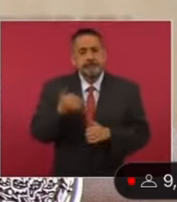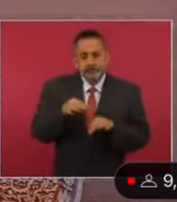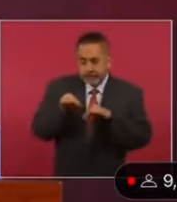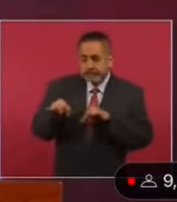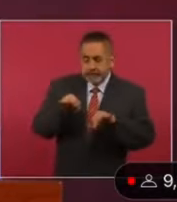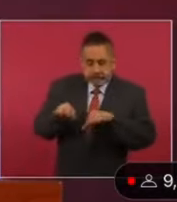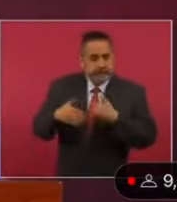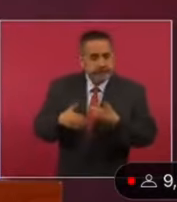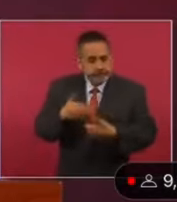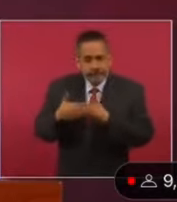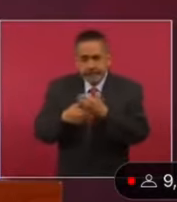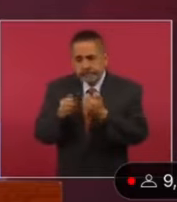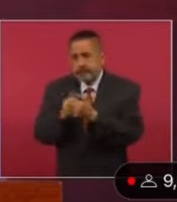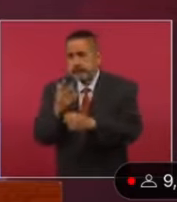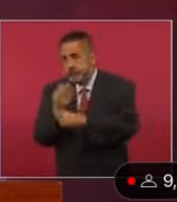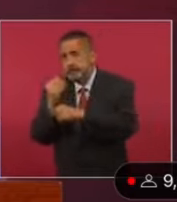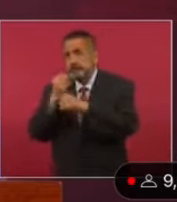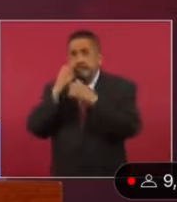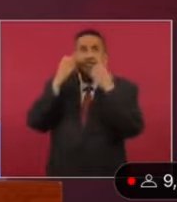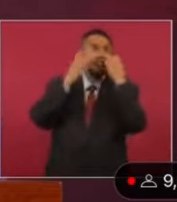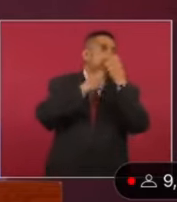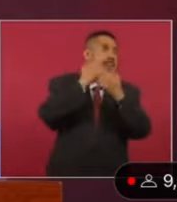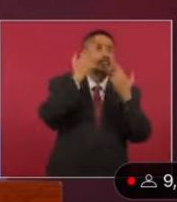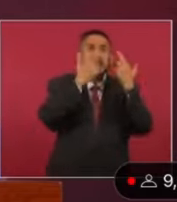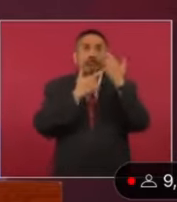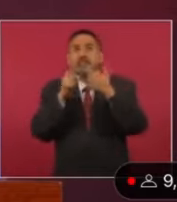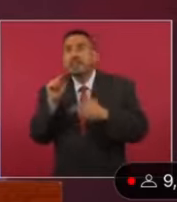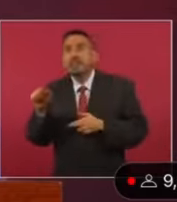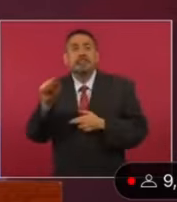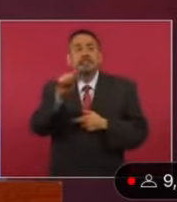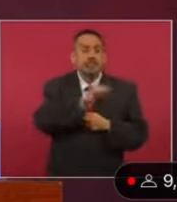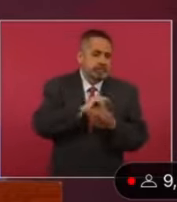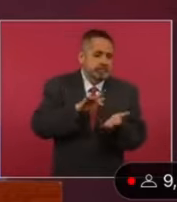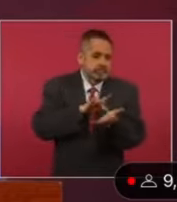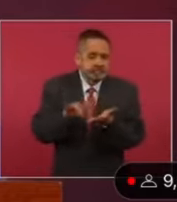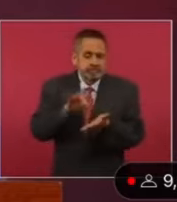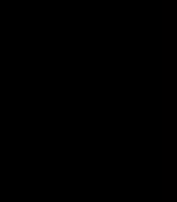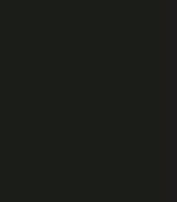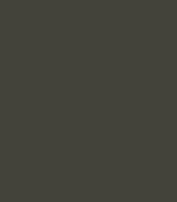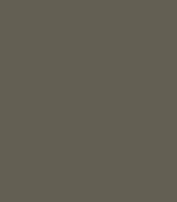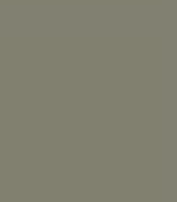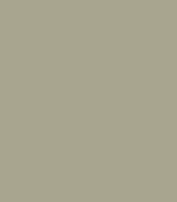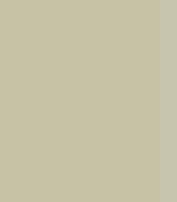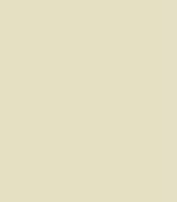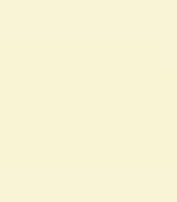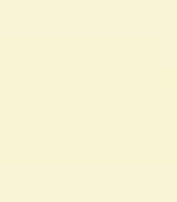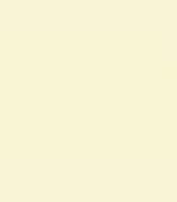que estamos haciendo de diagnóstico, apoyo para mejorar pues todo.